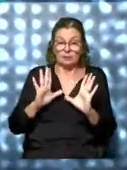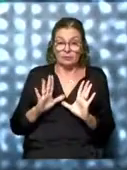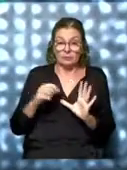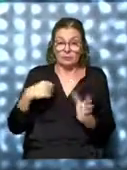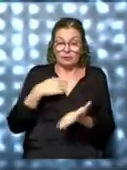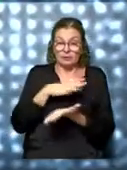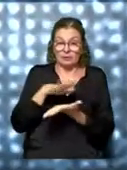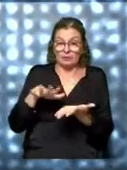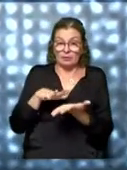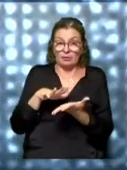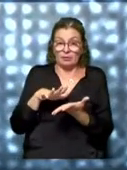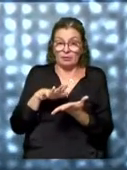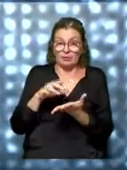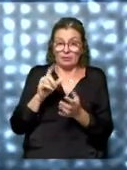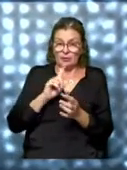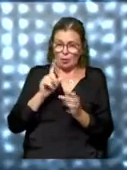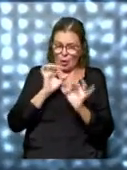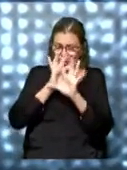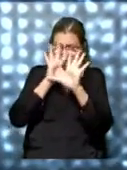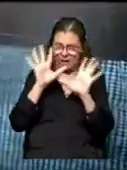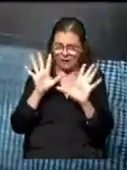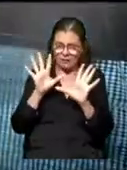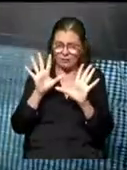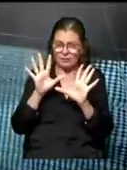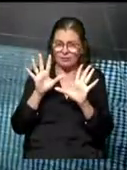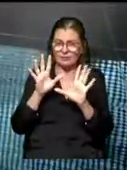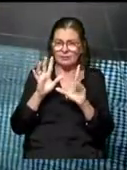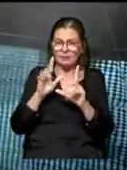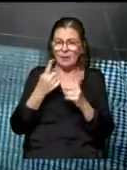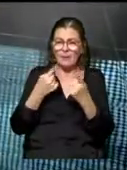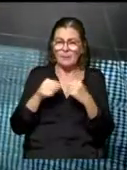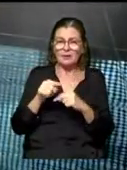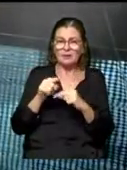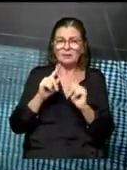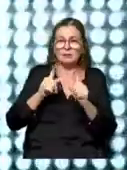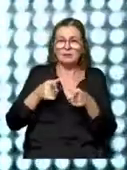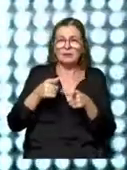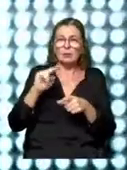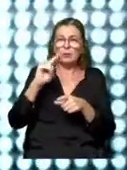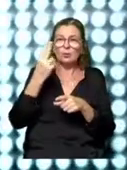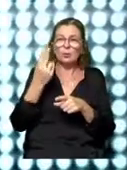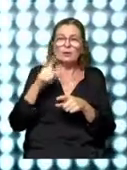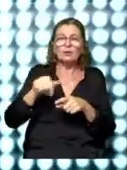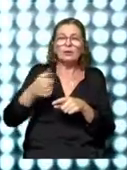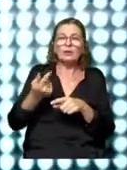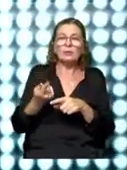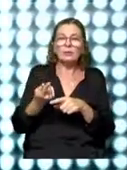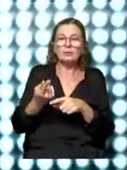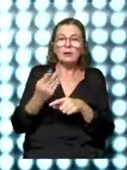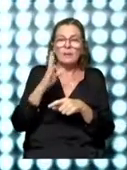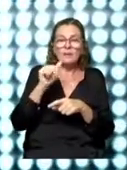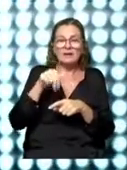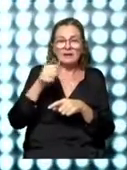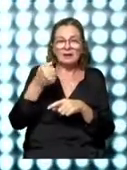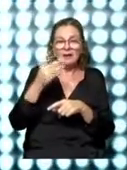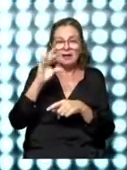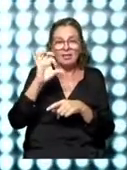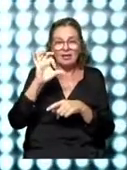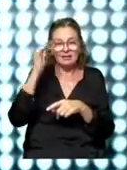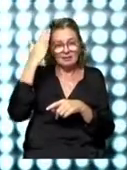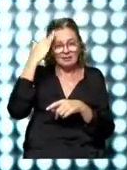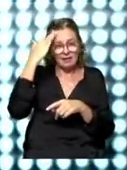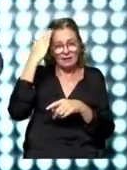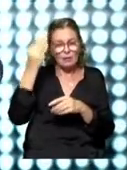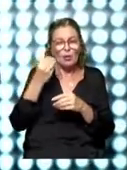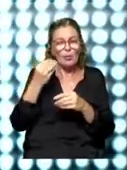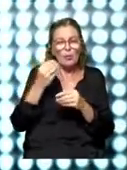situación que es muy poco clara, ¿no? Muy poco clara. Sin embargo, en Uruguay, después del caso Penadez, sabemos cómo puede